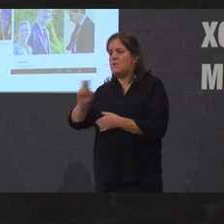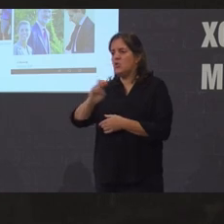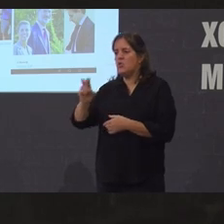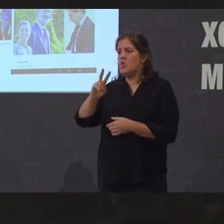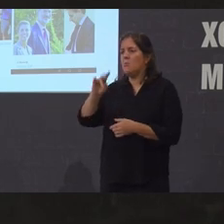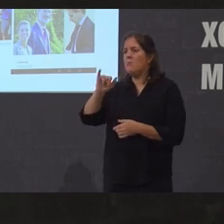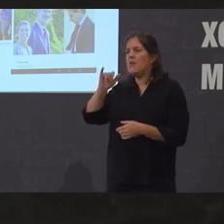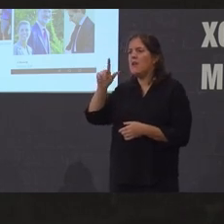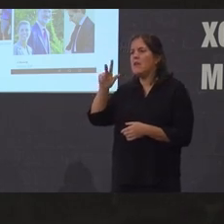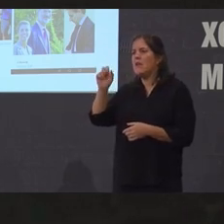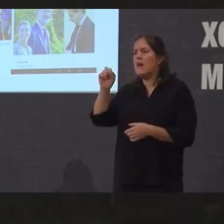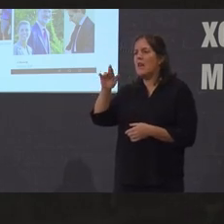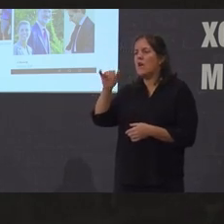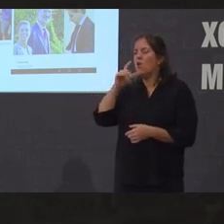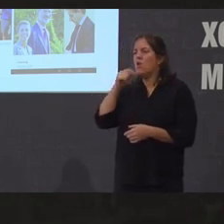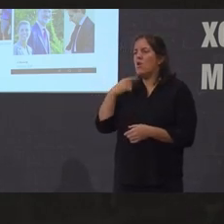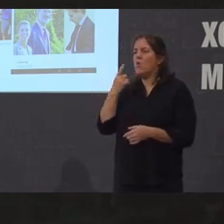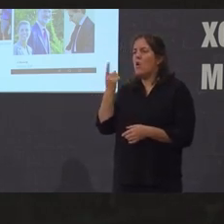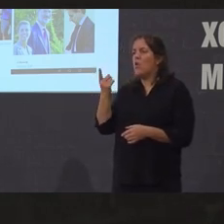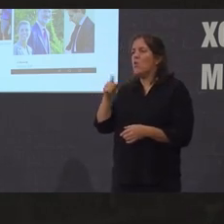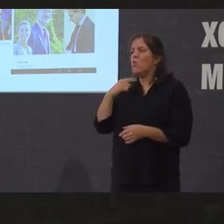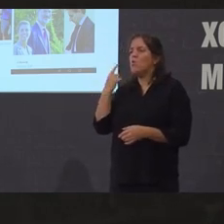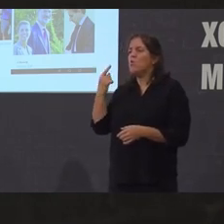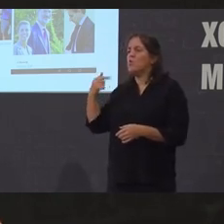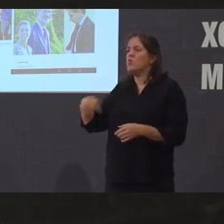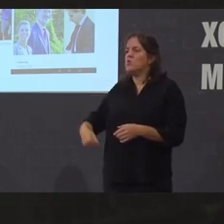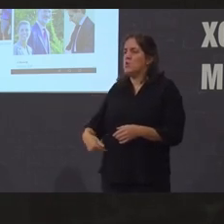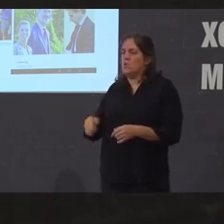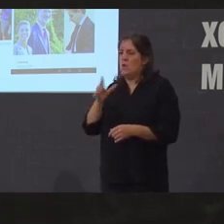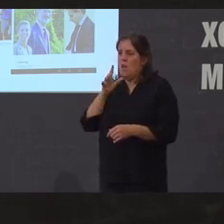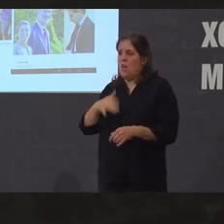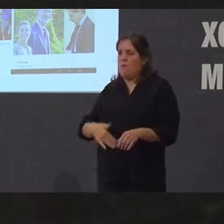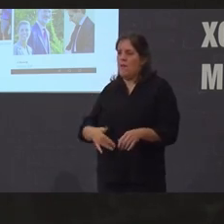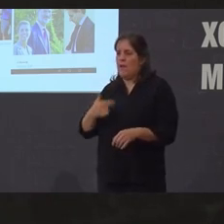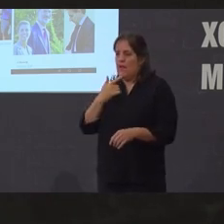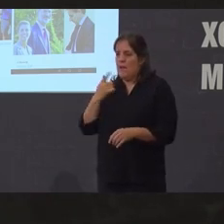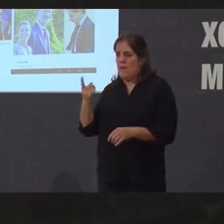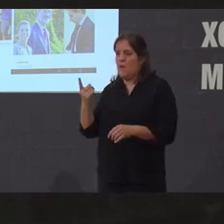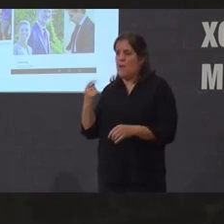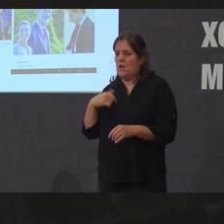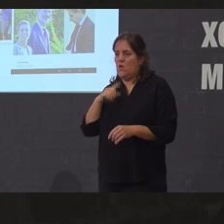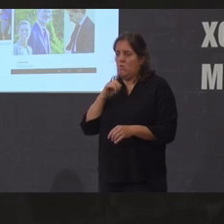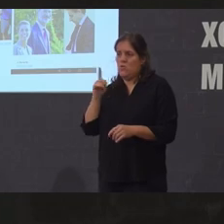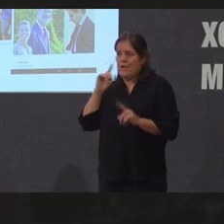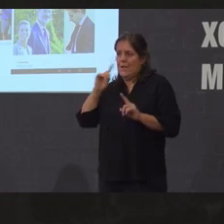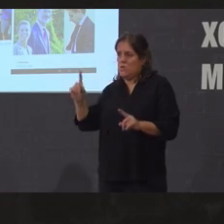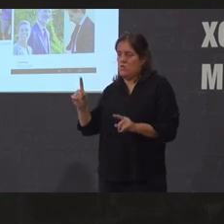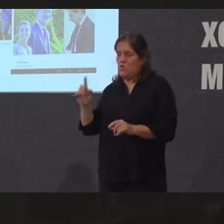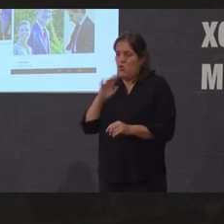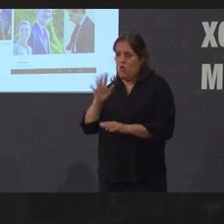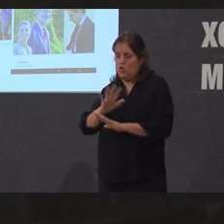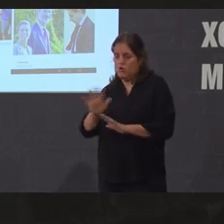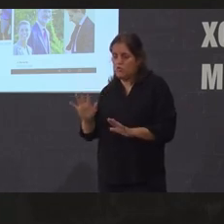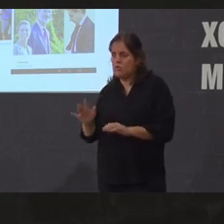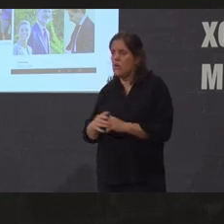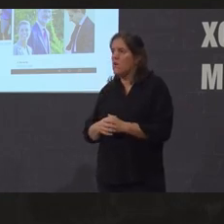Villarejo, clavarlle un coitelo na barriga, unha dermatóloga, un caso horroroso que